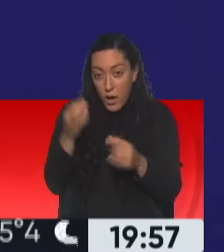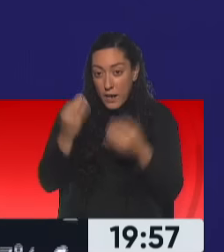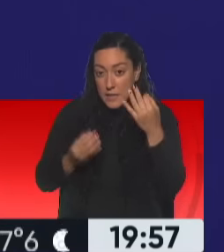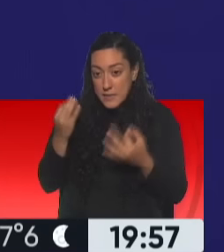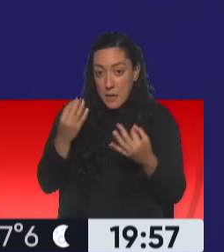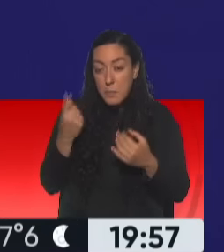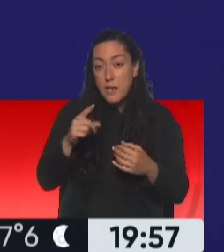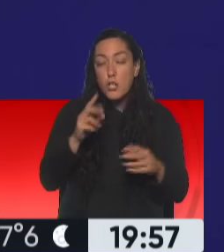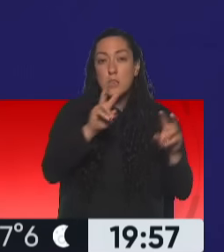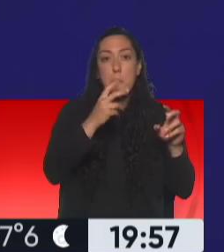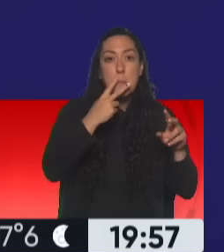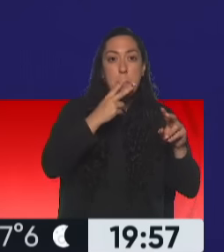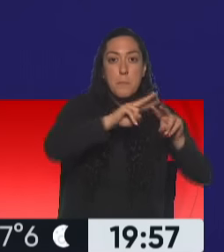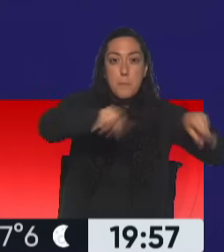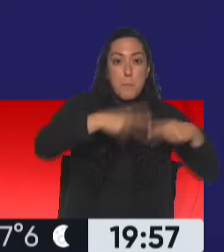la cuestión fiscal.